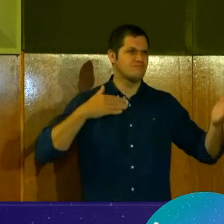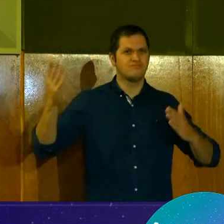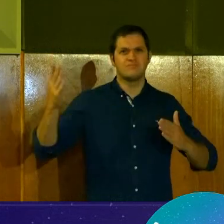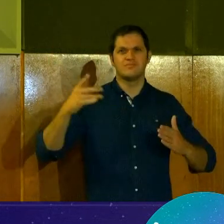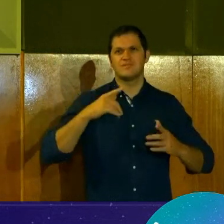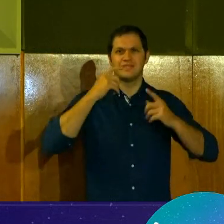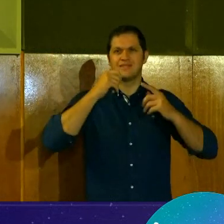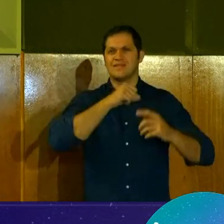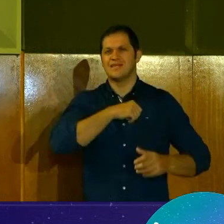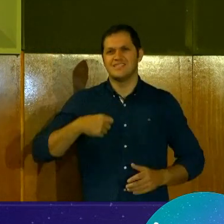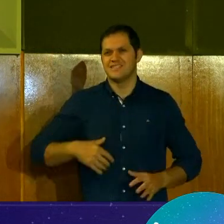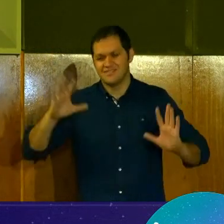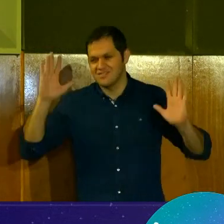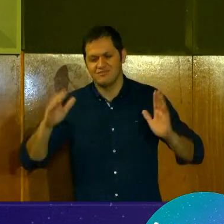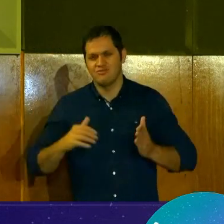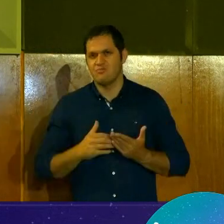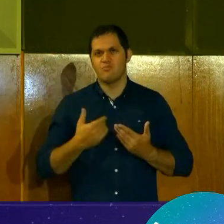baja